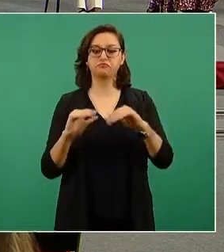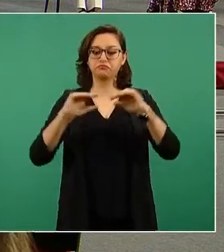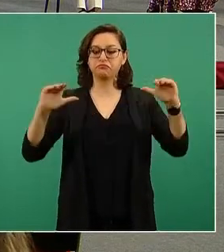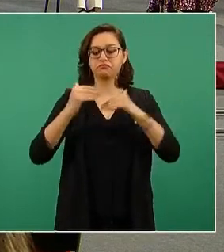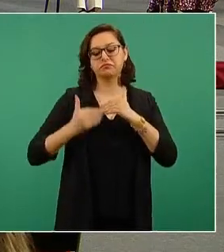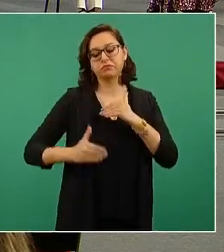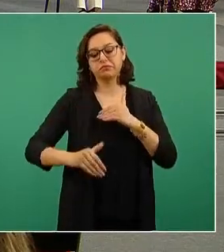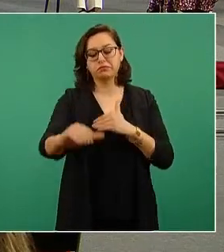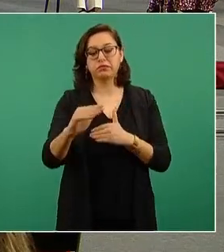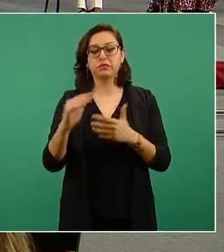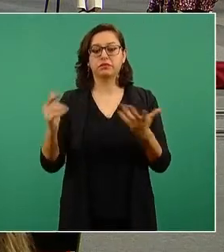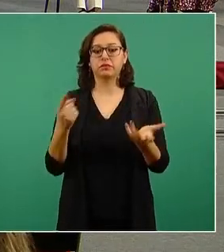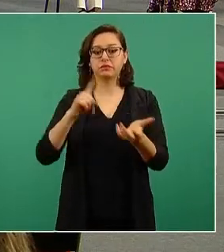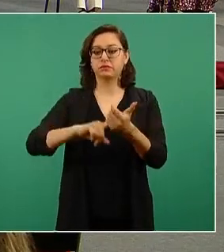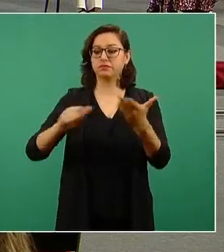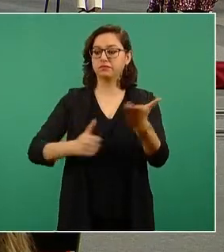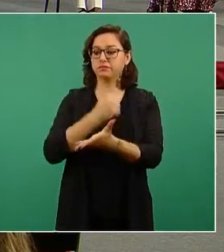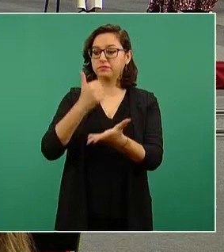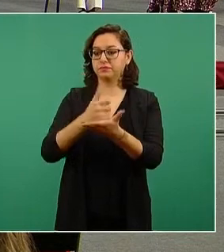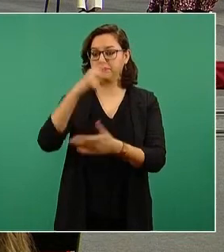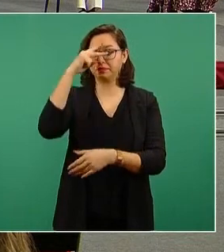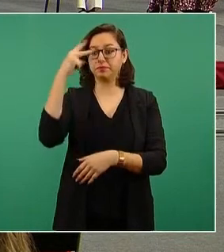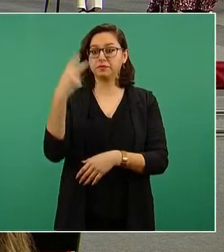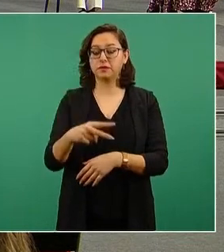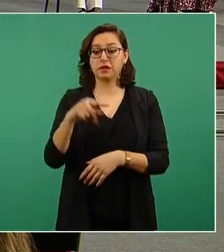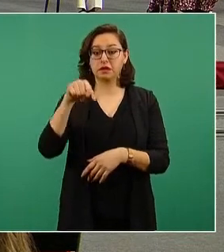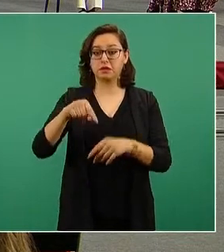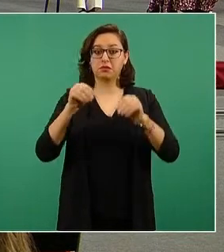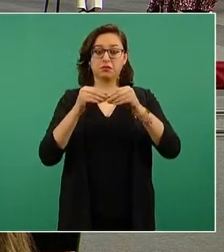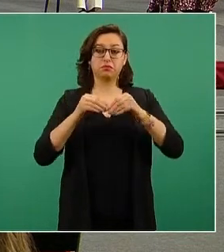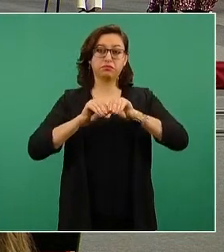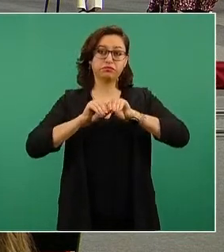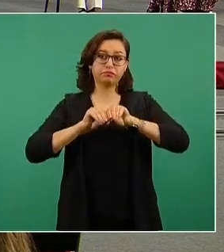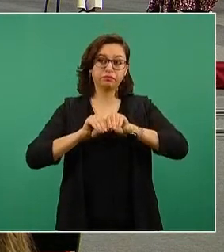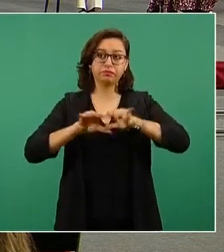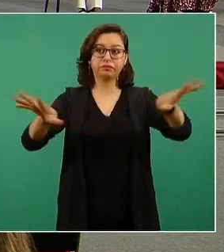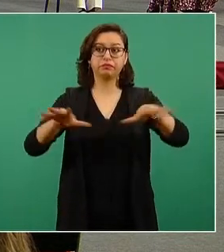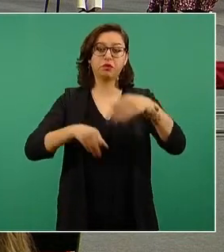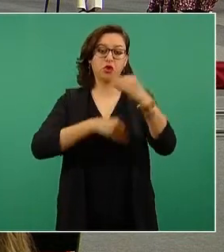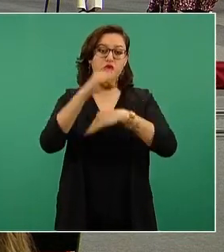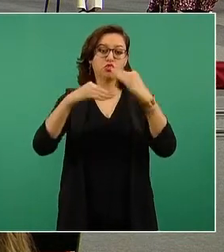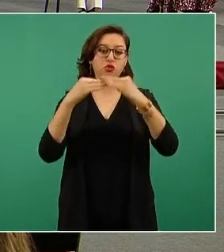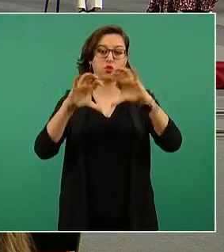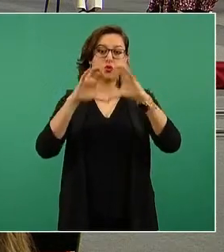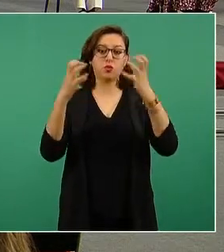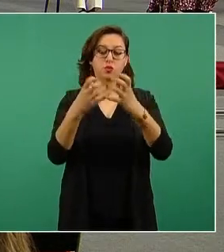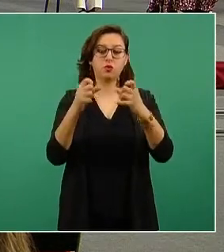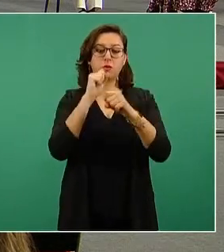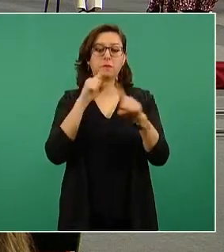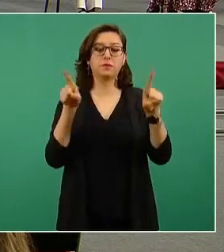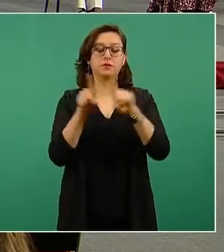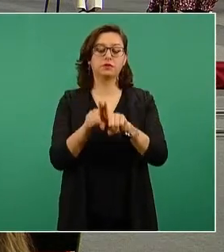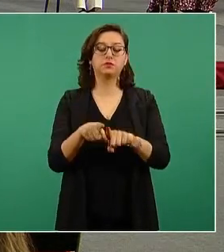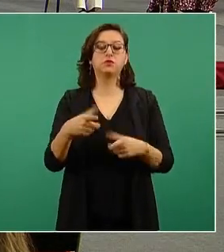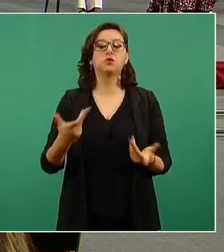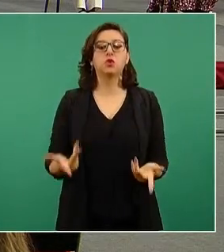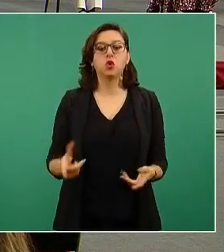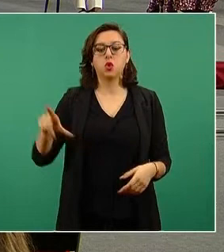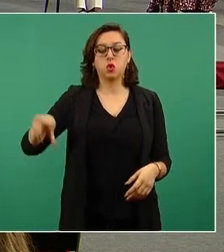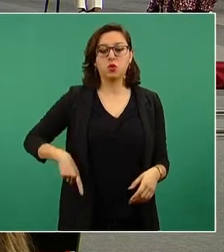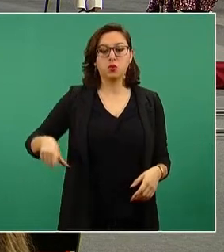medios virtuales en todo el mundo. Y vaya también mi agradecimiento a los gobiernos de Francia y México y a todos los